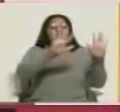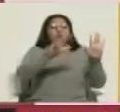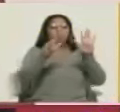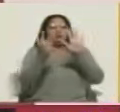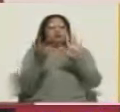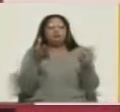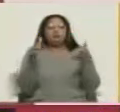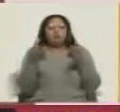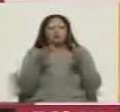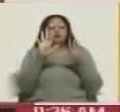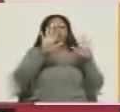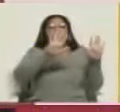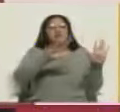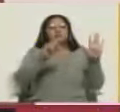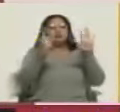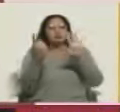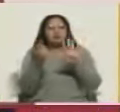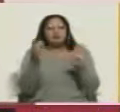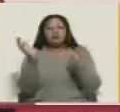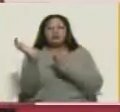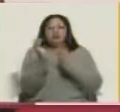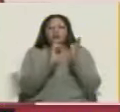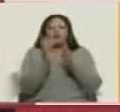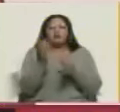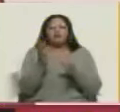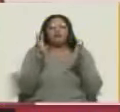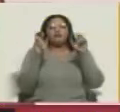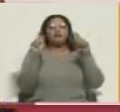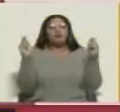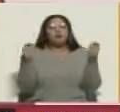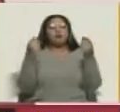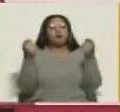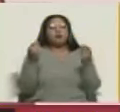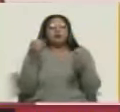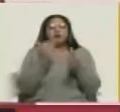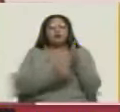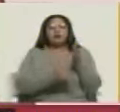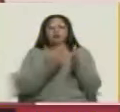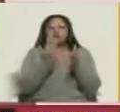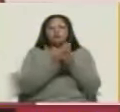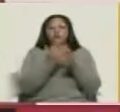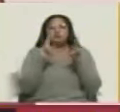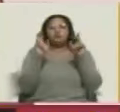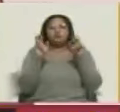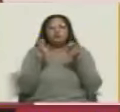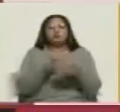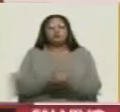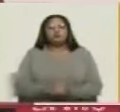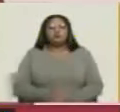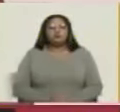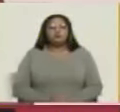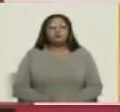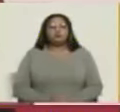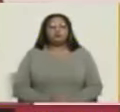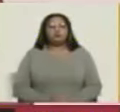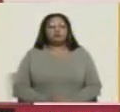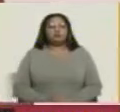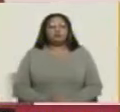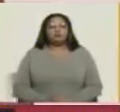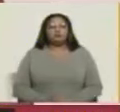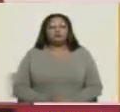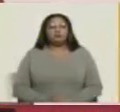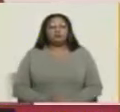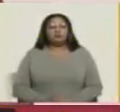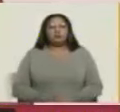abril hay una nueva jornada de registro, nuevos inscritos y cambios de, ¿cómo se llama?, de